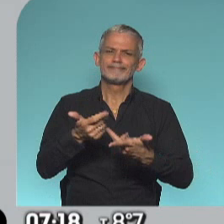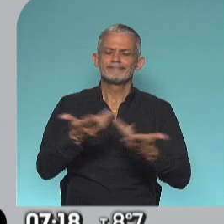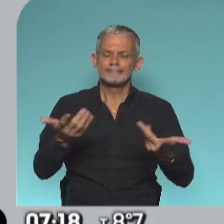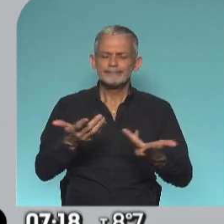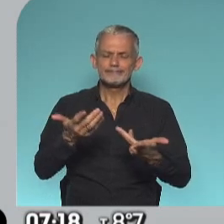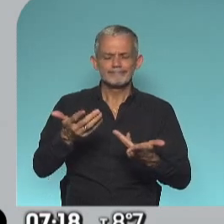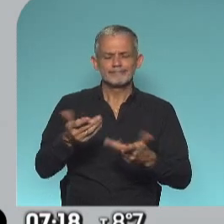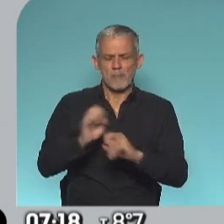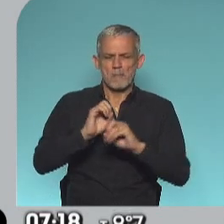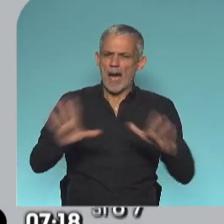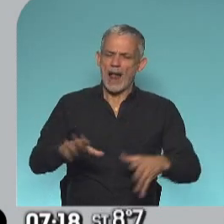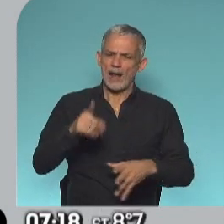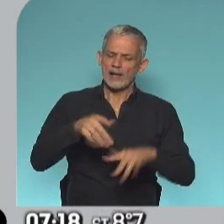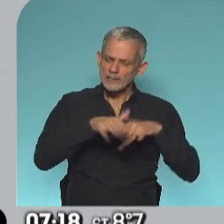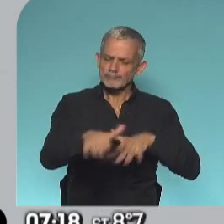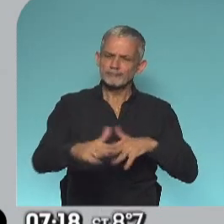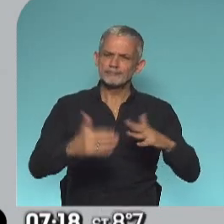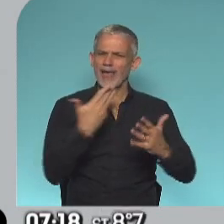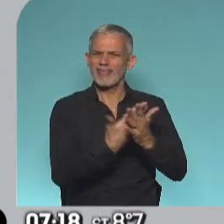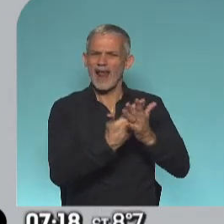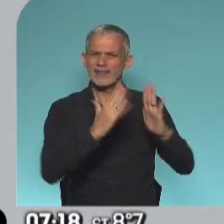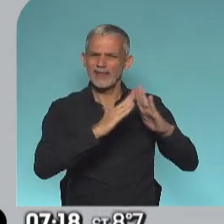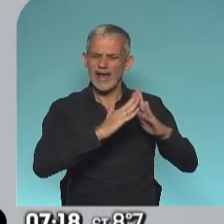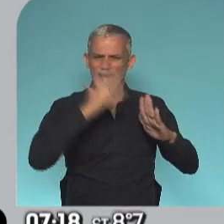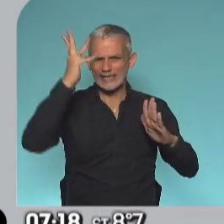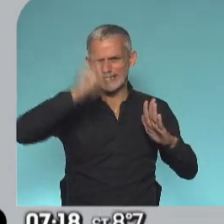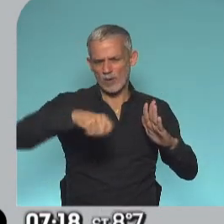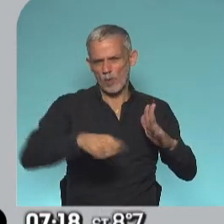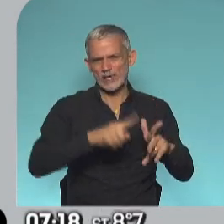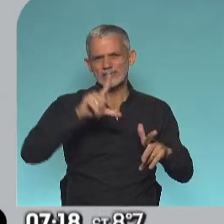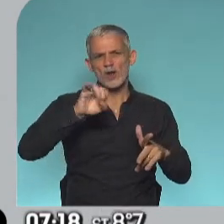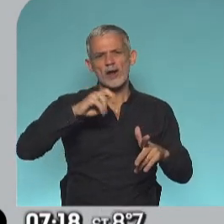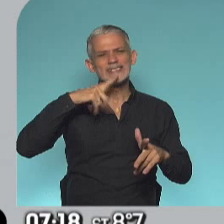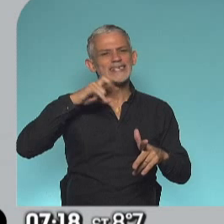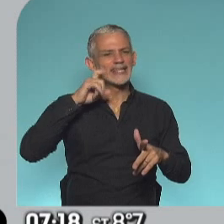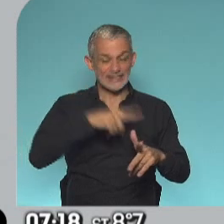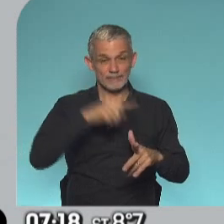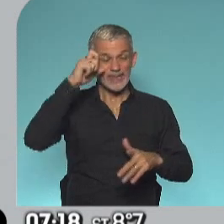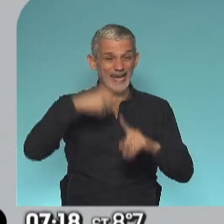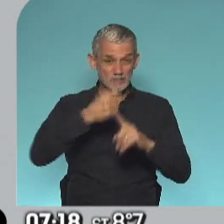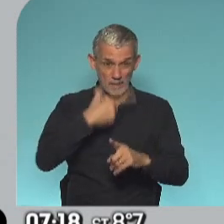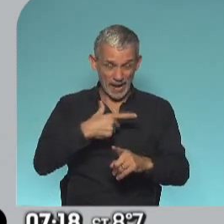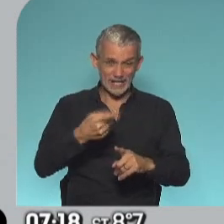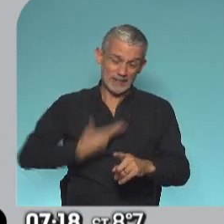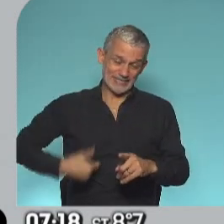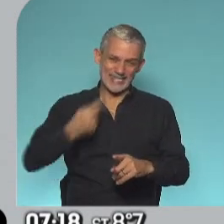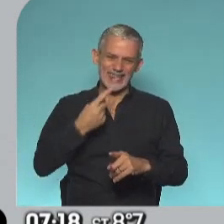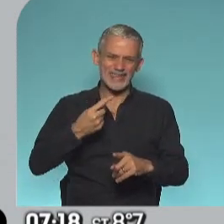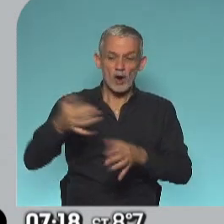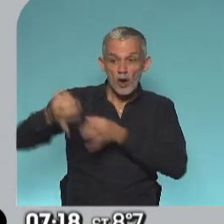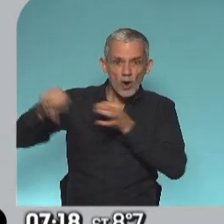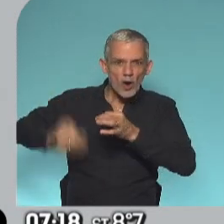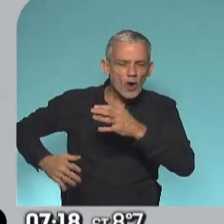este lamentable hecho frente a la casa del ministro de la Corte, Ricardo Lorenzetti. El expresidente decía, la Corte